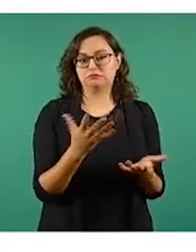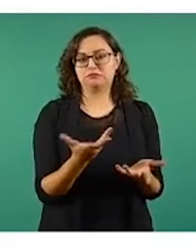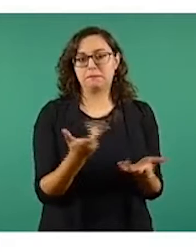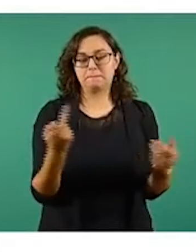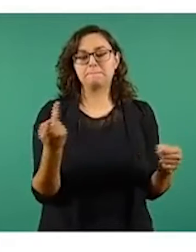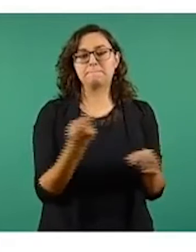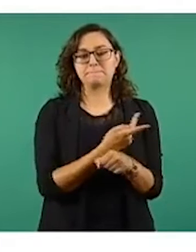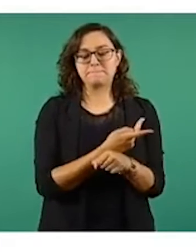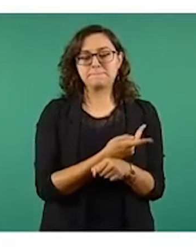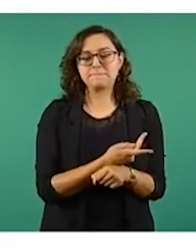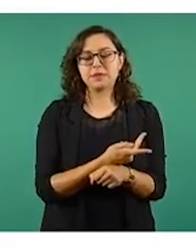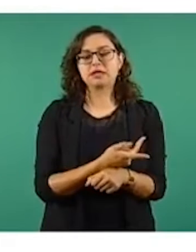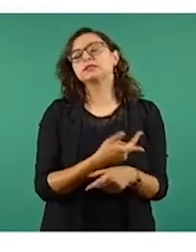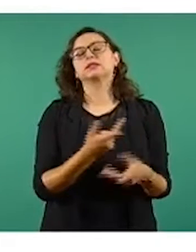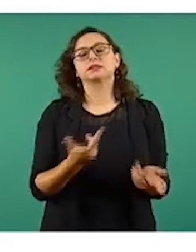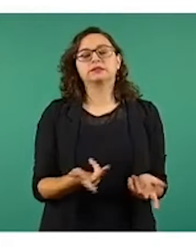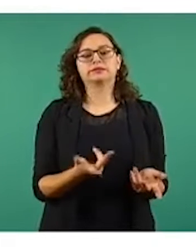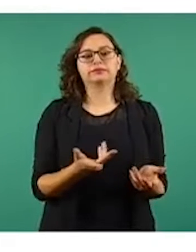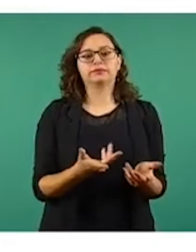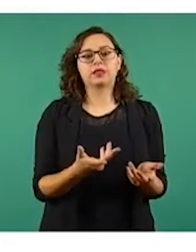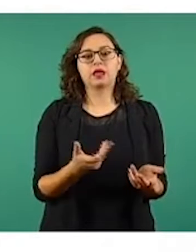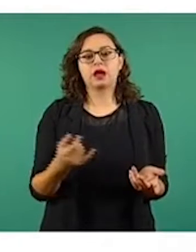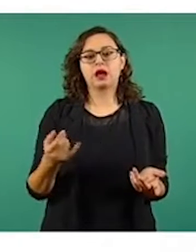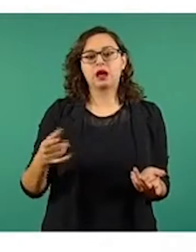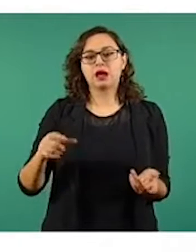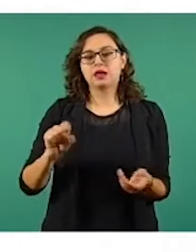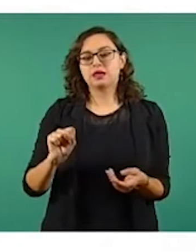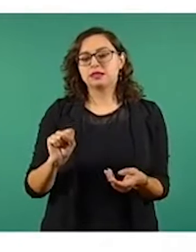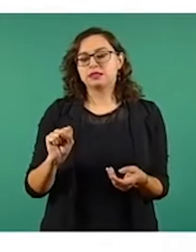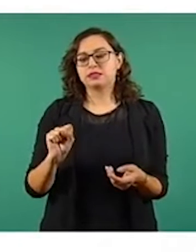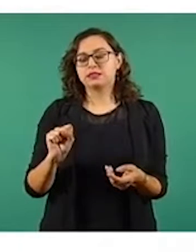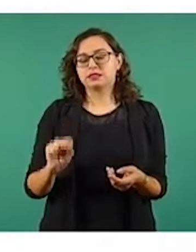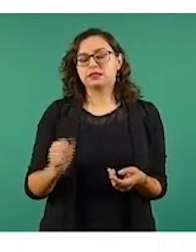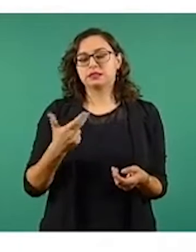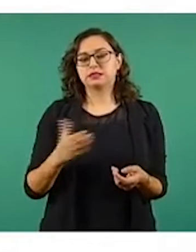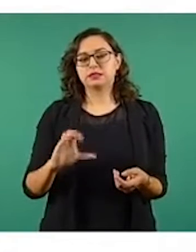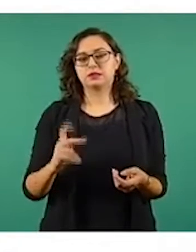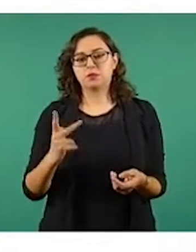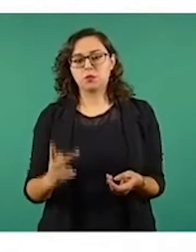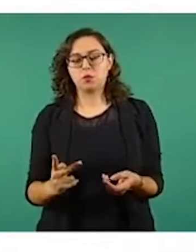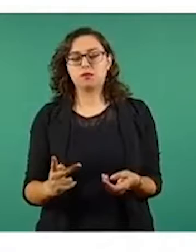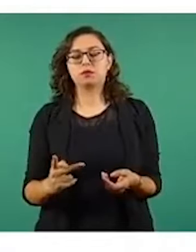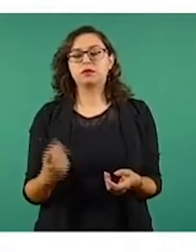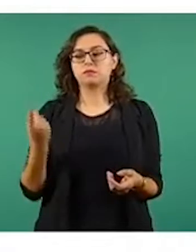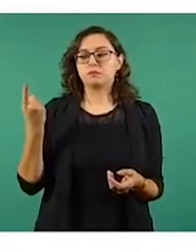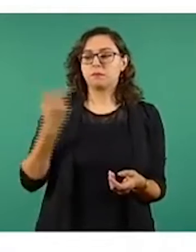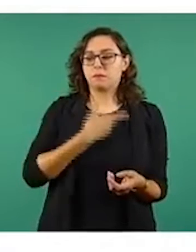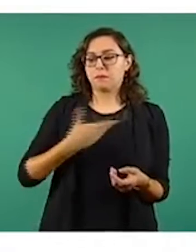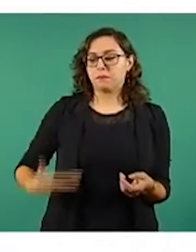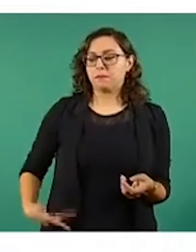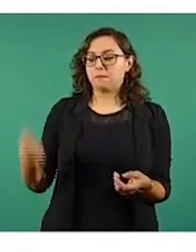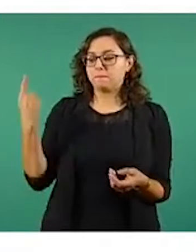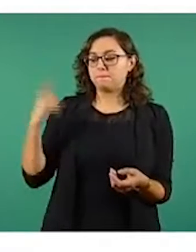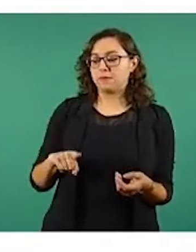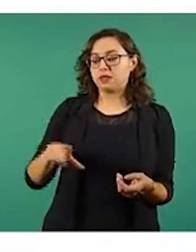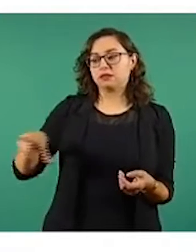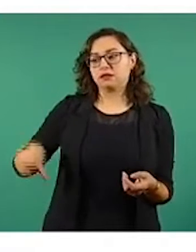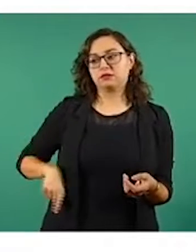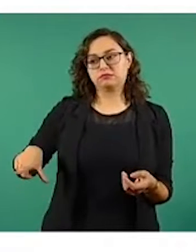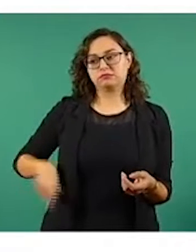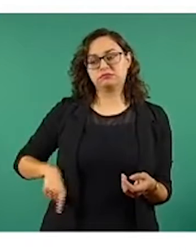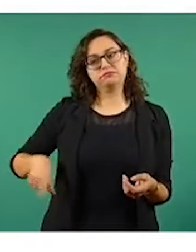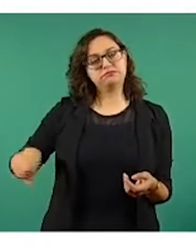el subsidio, el apoyo por parte de la Secretaría de Hacienda, conforme a las instrucciones del señor presidente, en